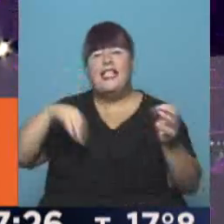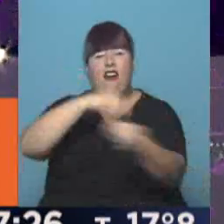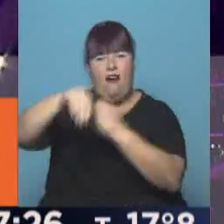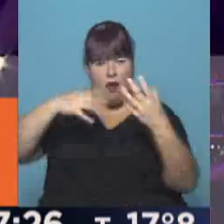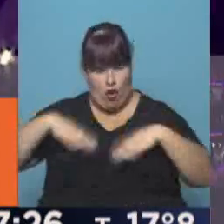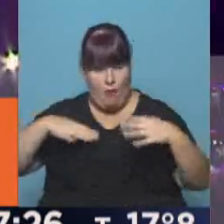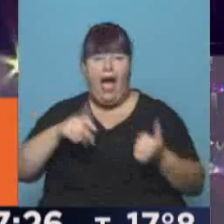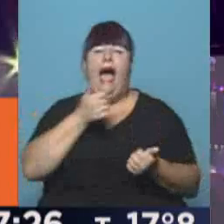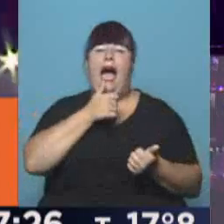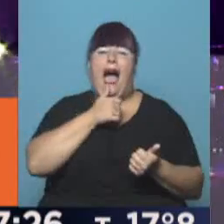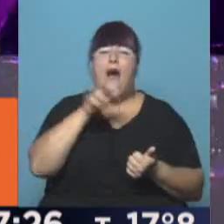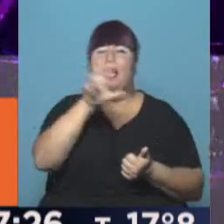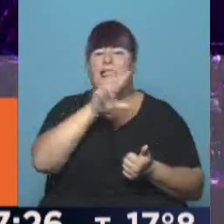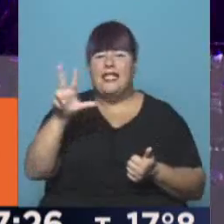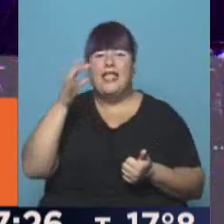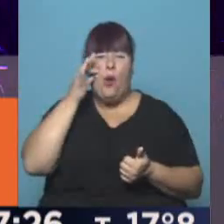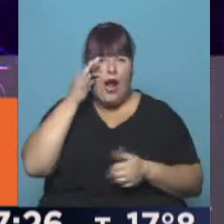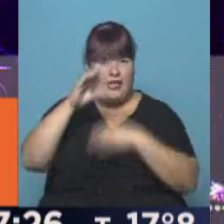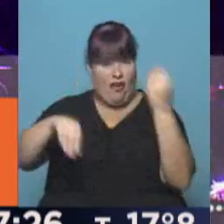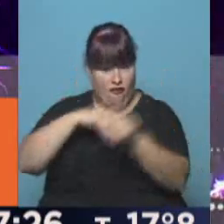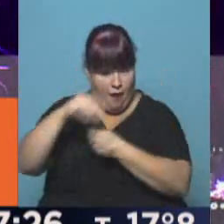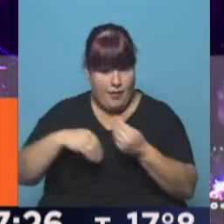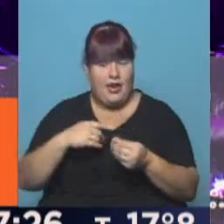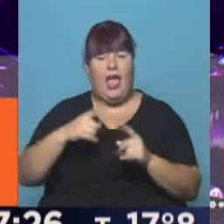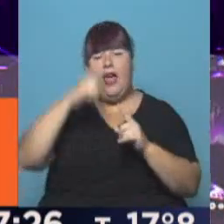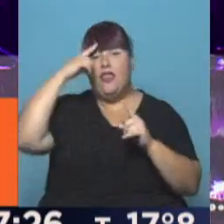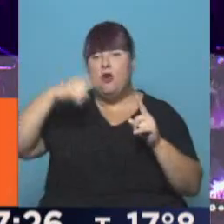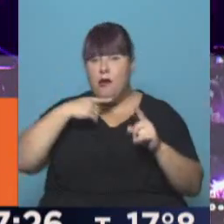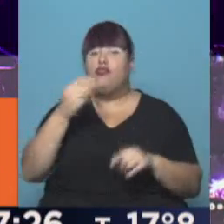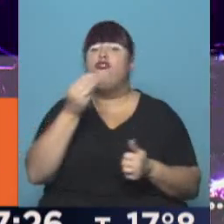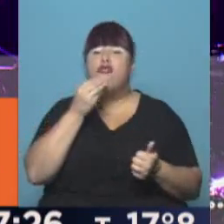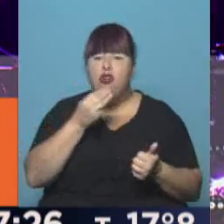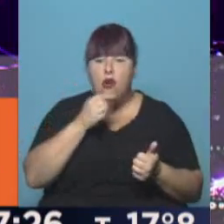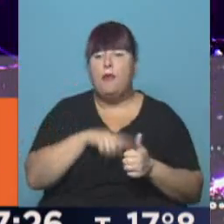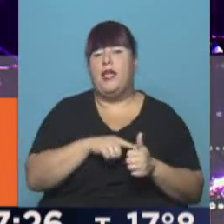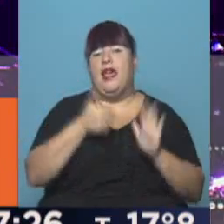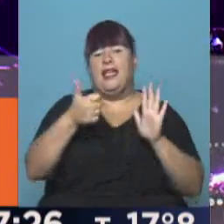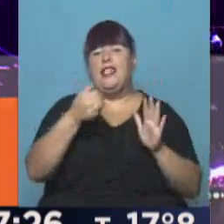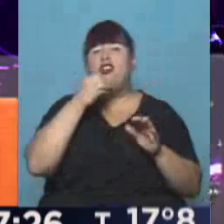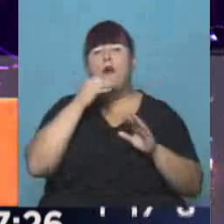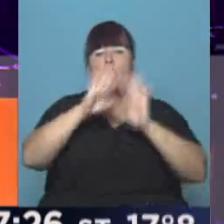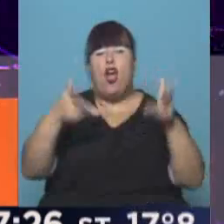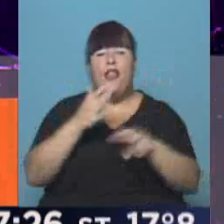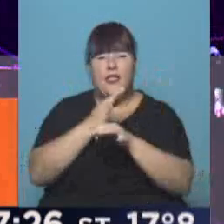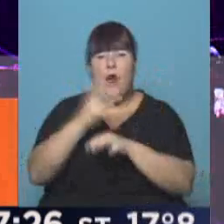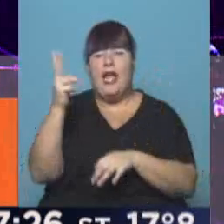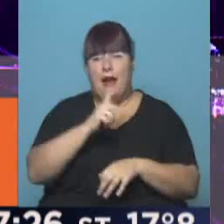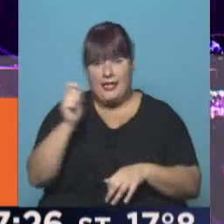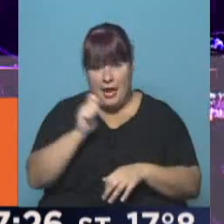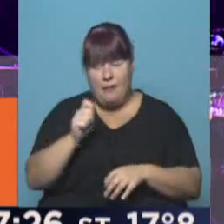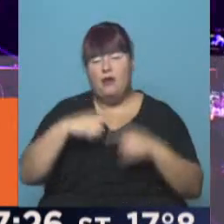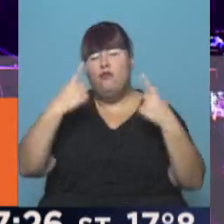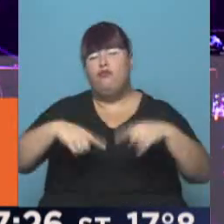familias, agua para 340 familias durante un mes, comida para 6 comedores escolares durante 3 meses,